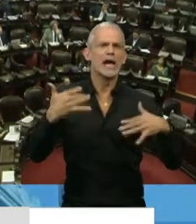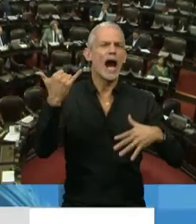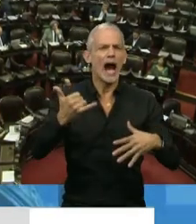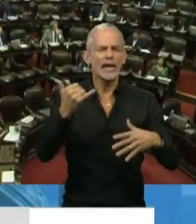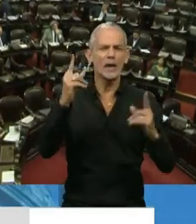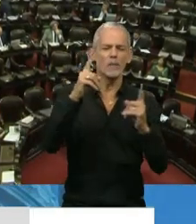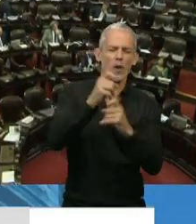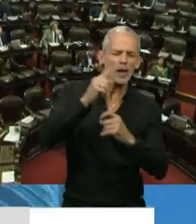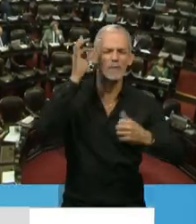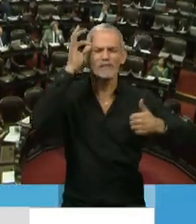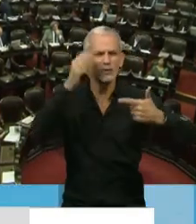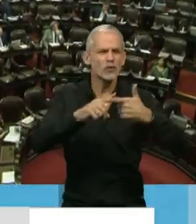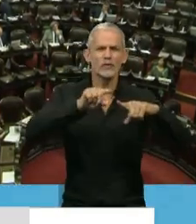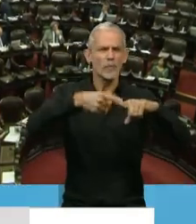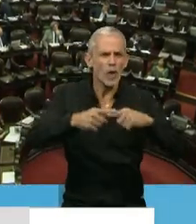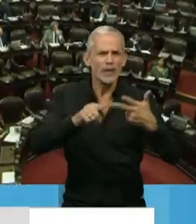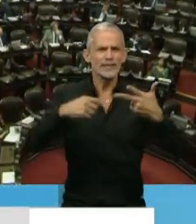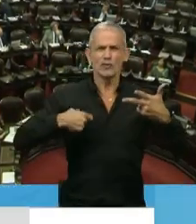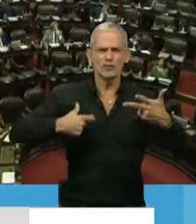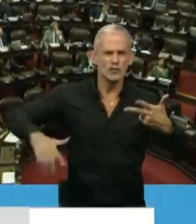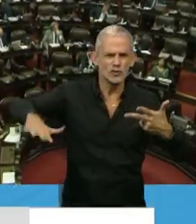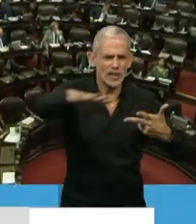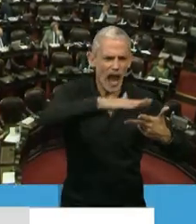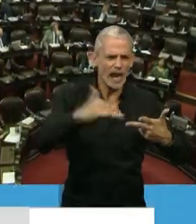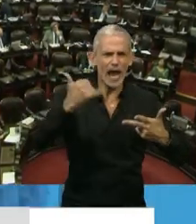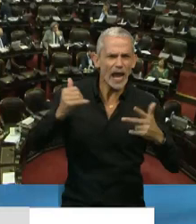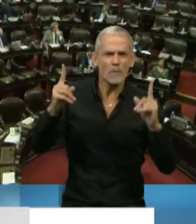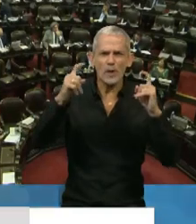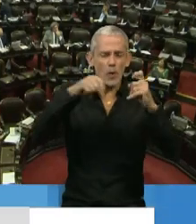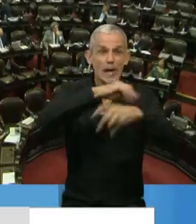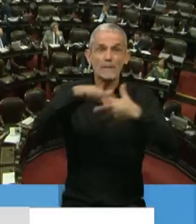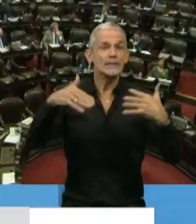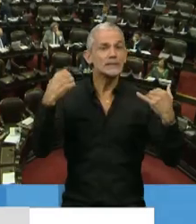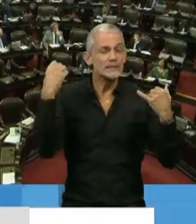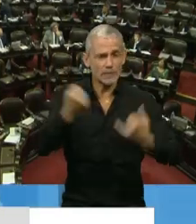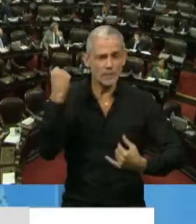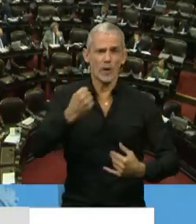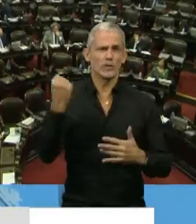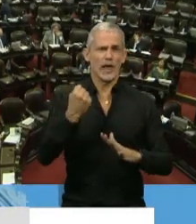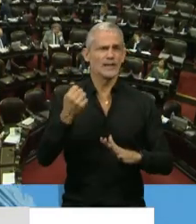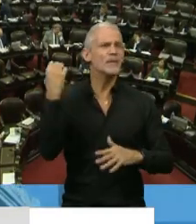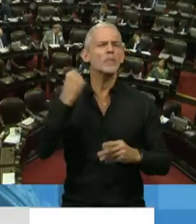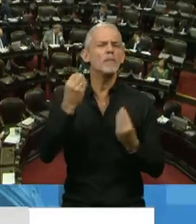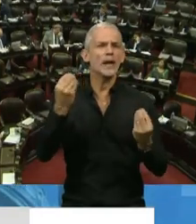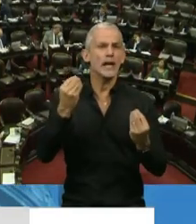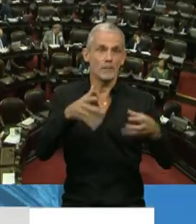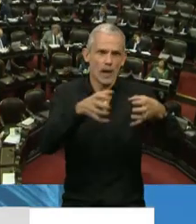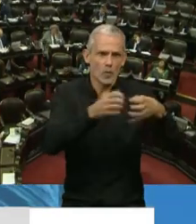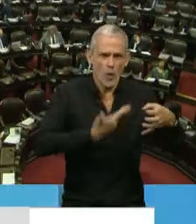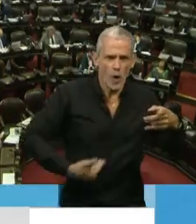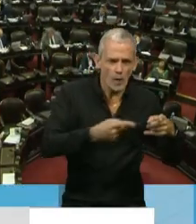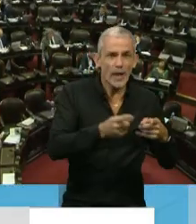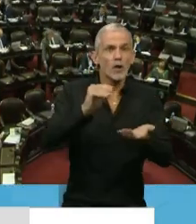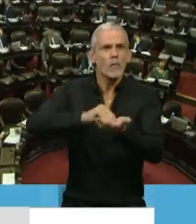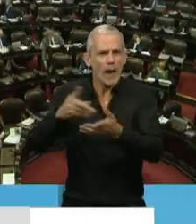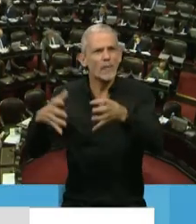éticos, filosóficos, políticos y sociales trascendentales. Trascendentales para el oficialismo,